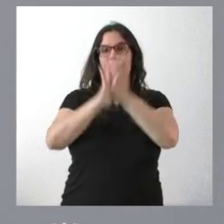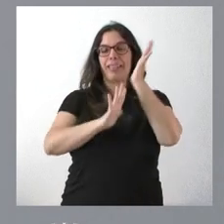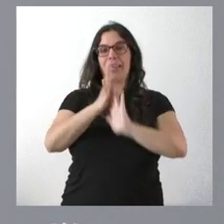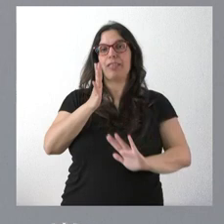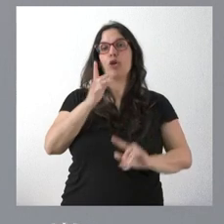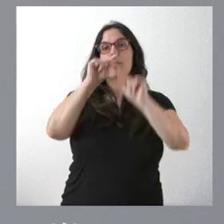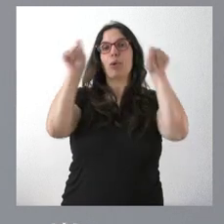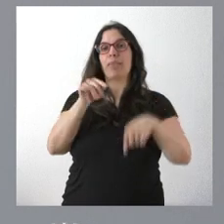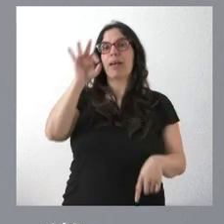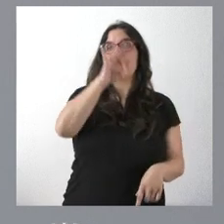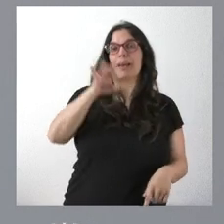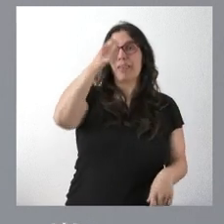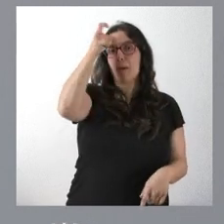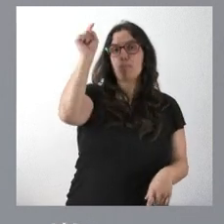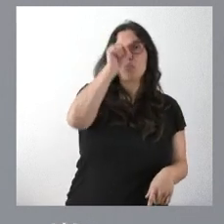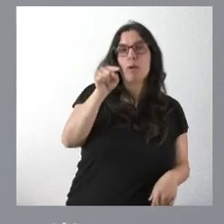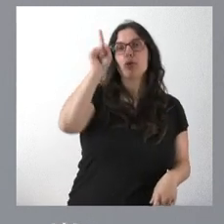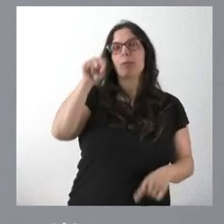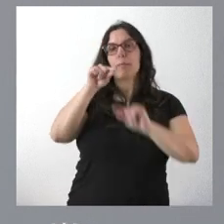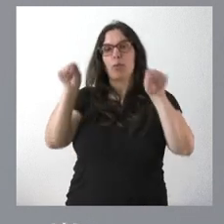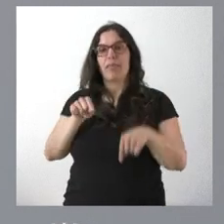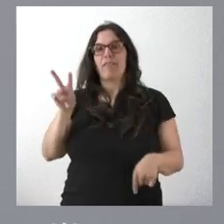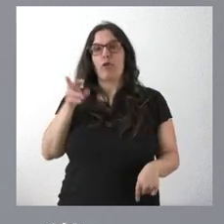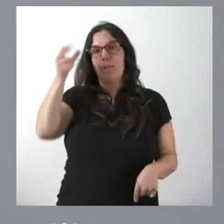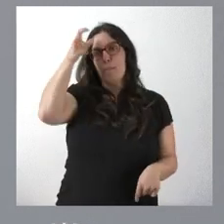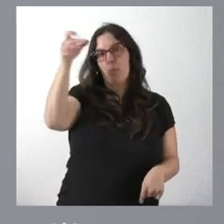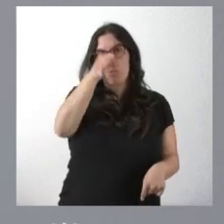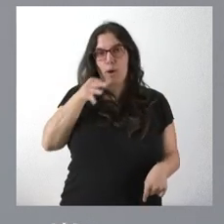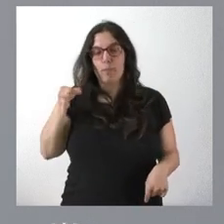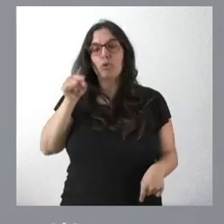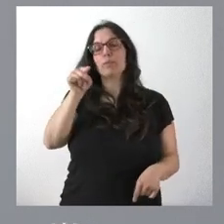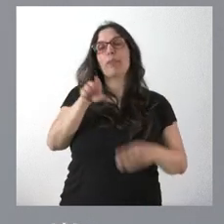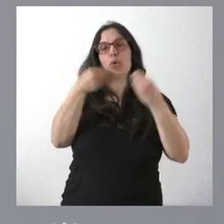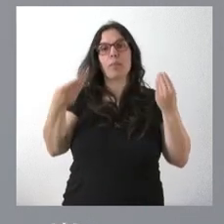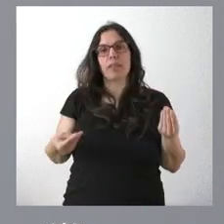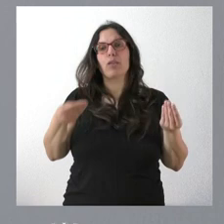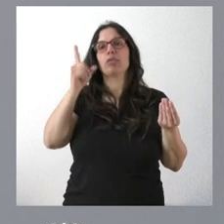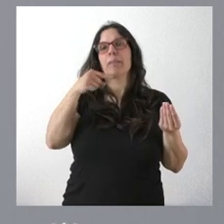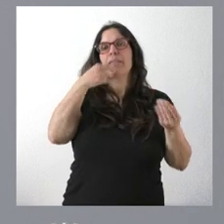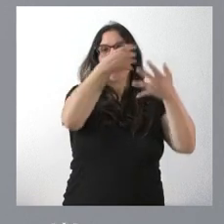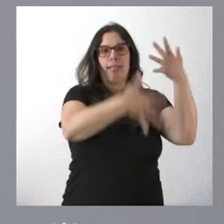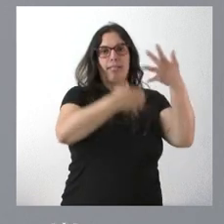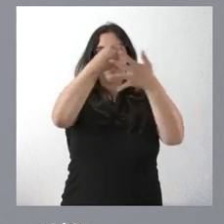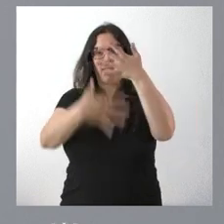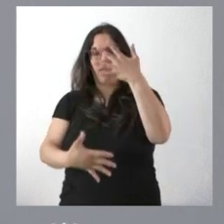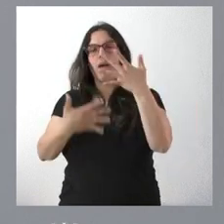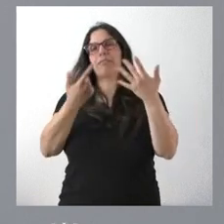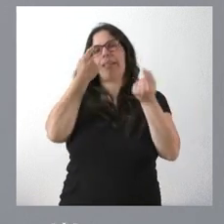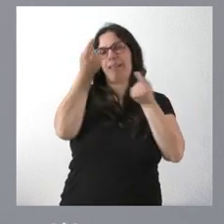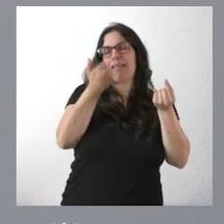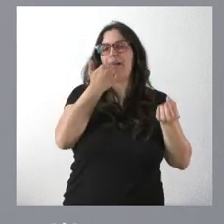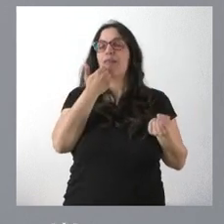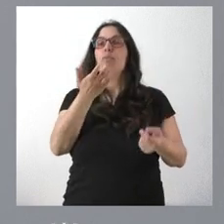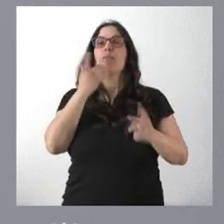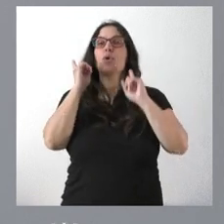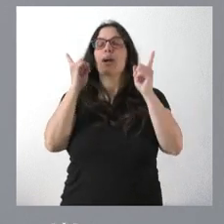de Palencia y de Valladolid. Tienen ustedes también la documentación relativa a los mismos, con cierto detalle. En el caso de